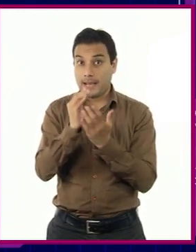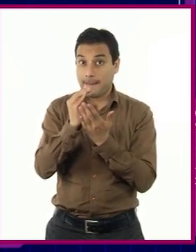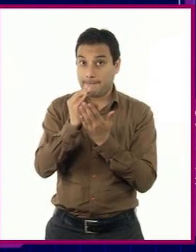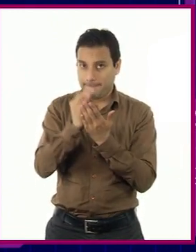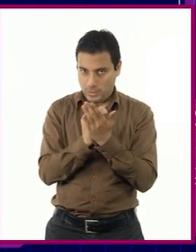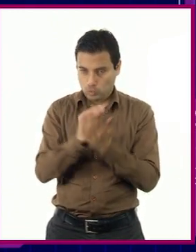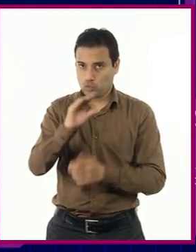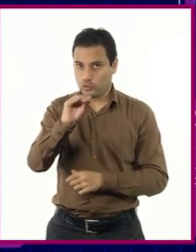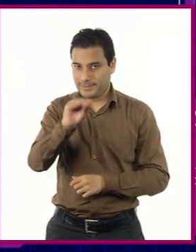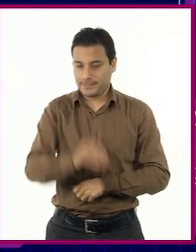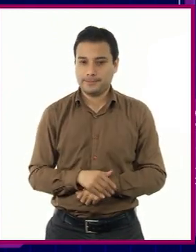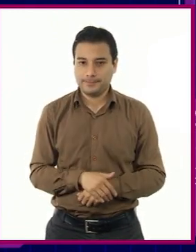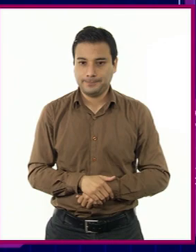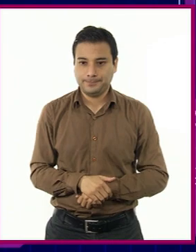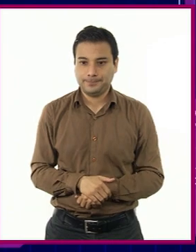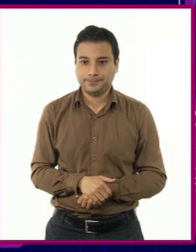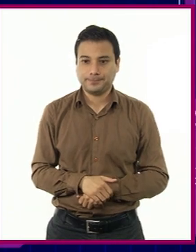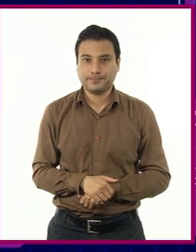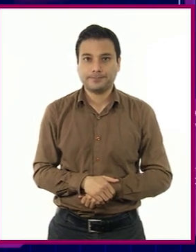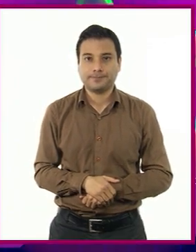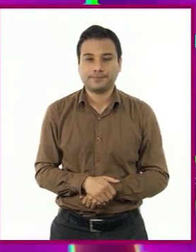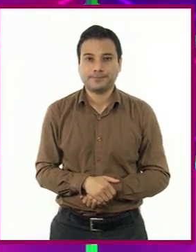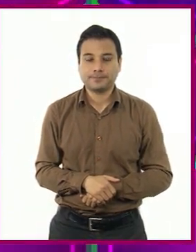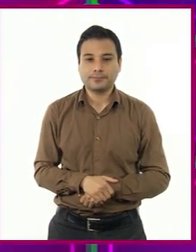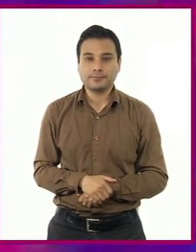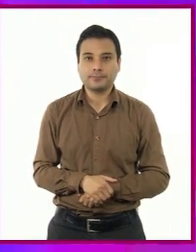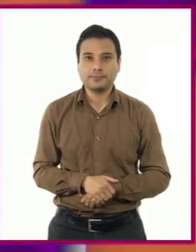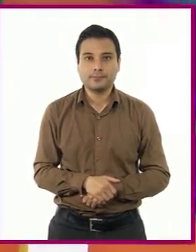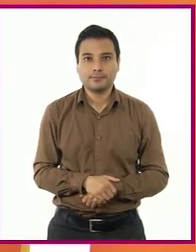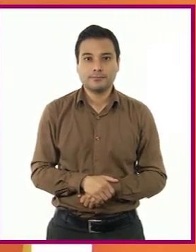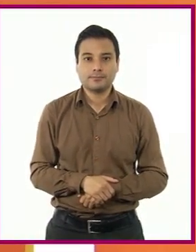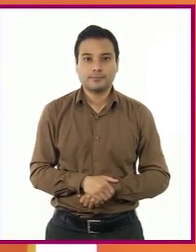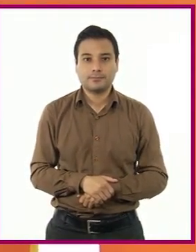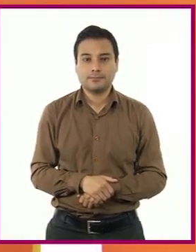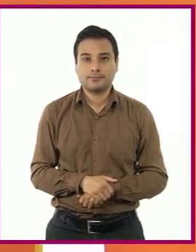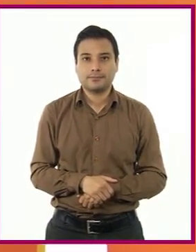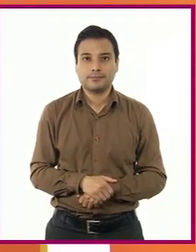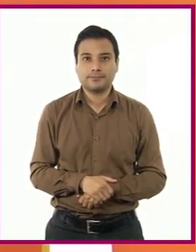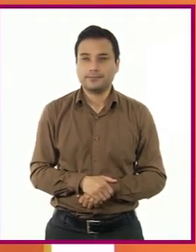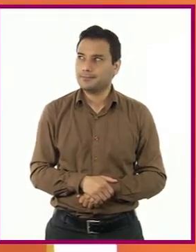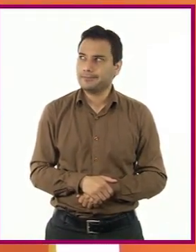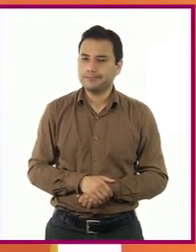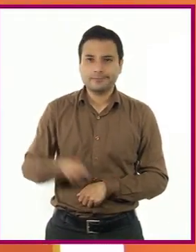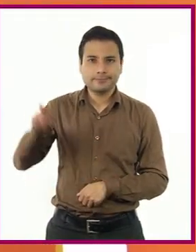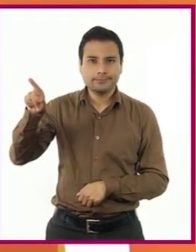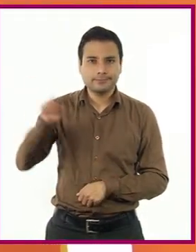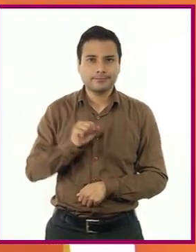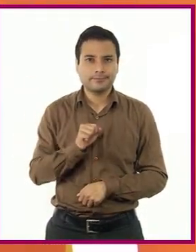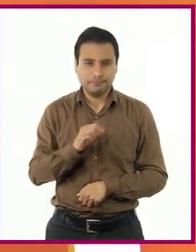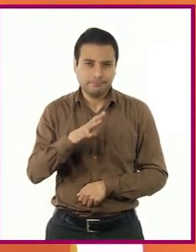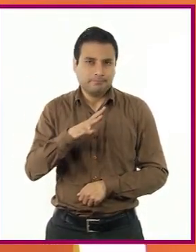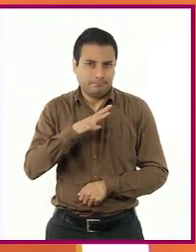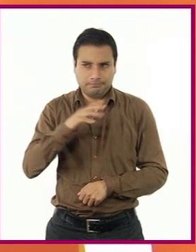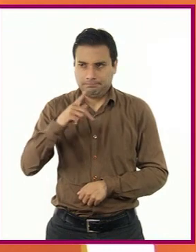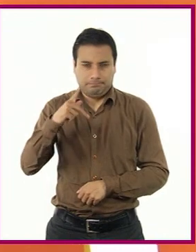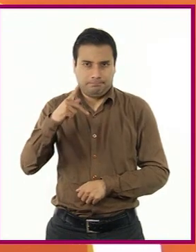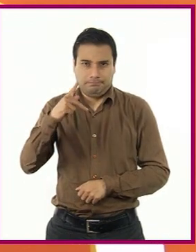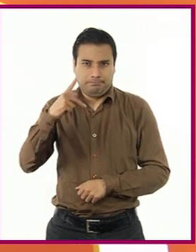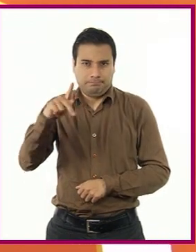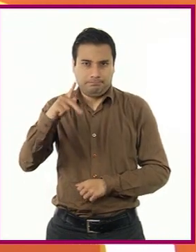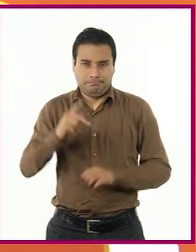es decir, menores a 90 grados. Los paralelogramos, además de tener sus propias